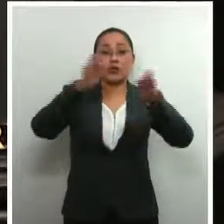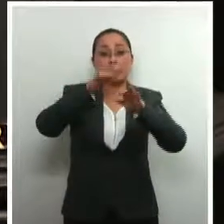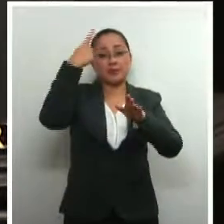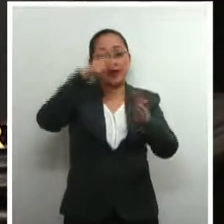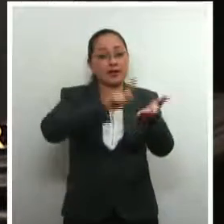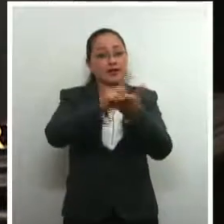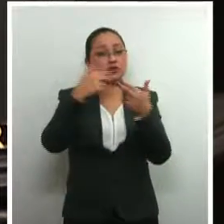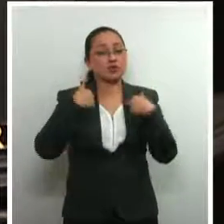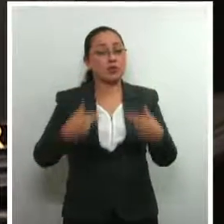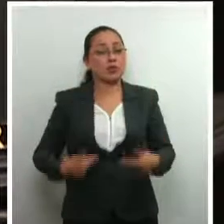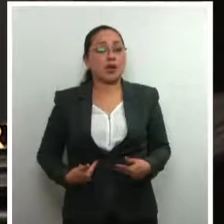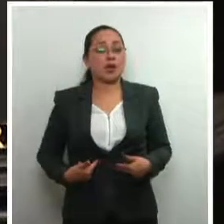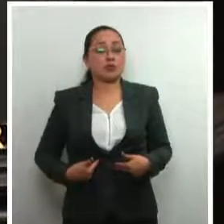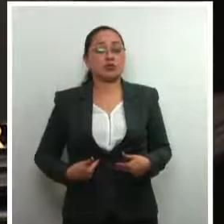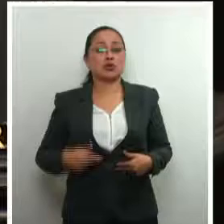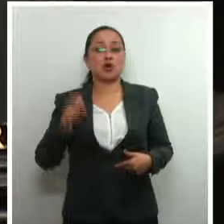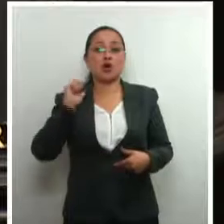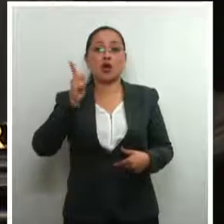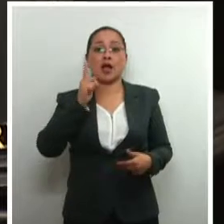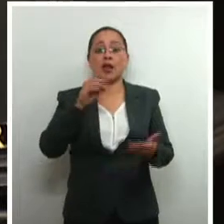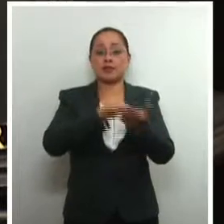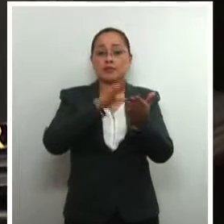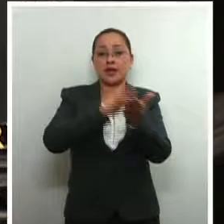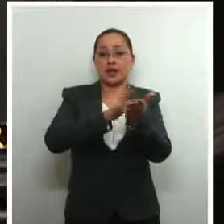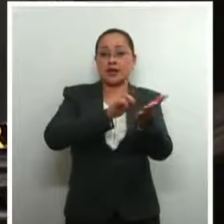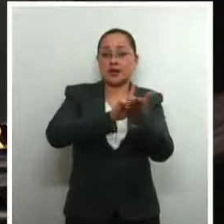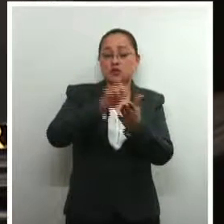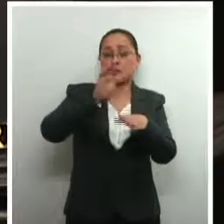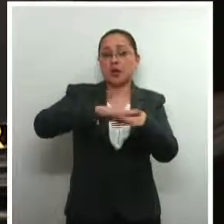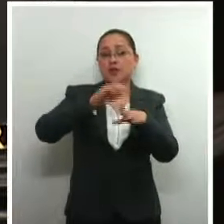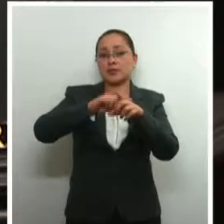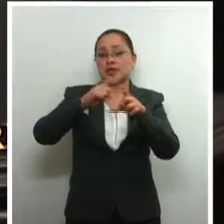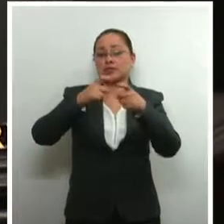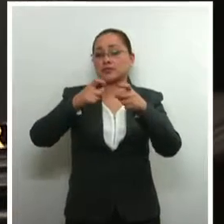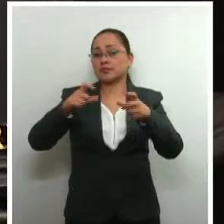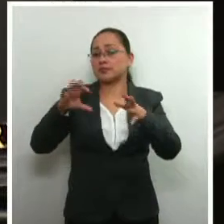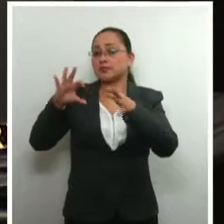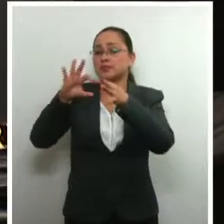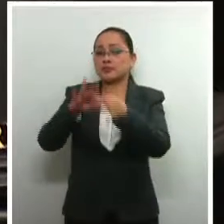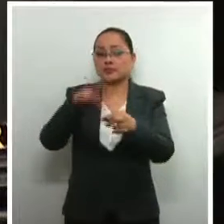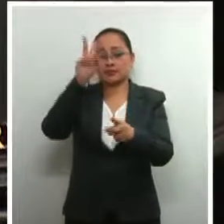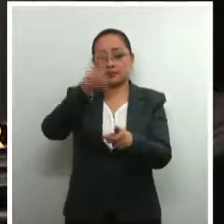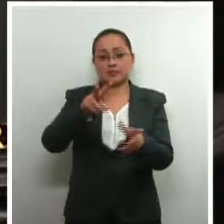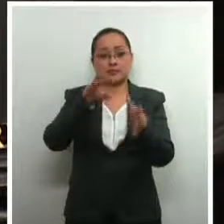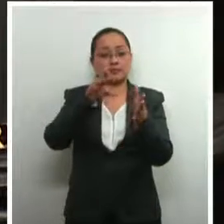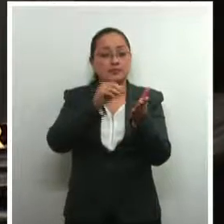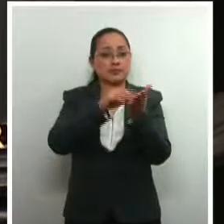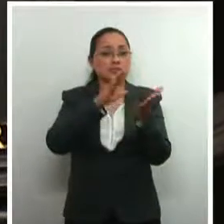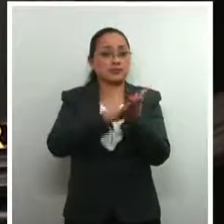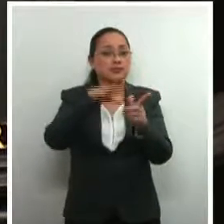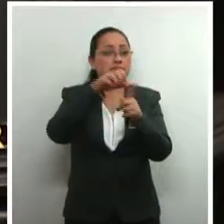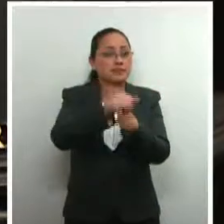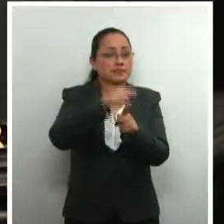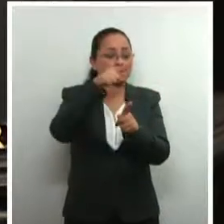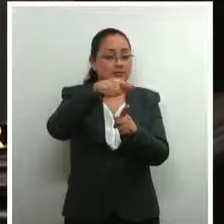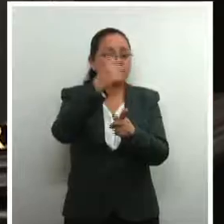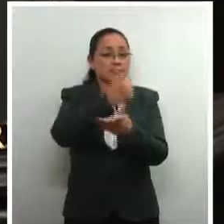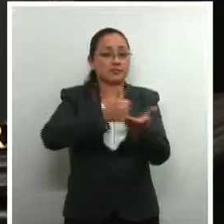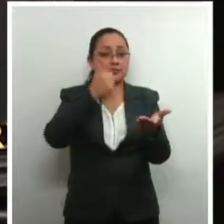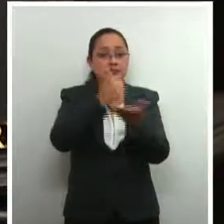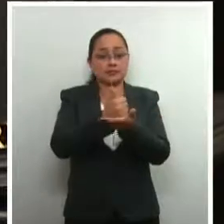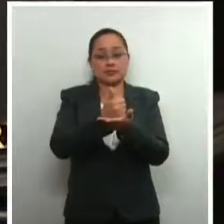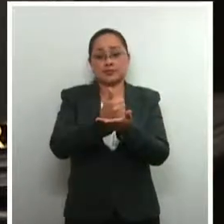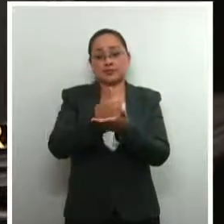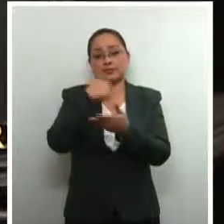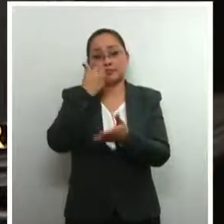derechos humanos, pues estos derechos se vayan incrementando y lleguemos a tener realmente esa ciudad habitable